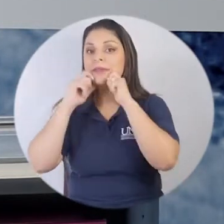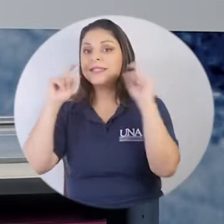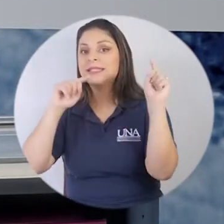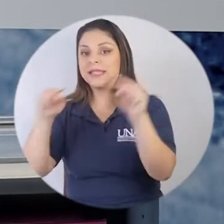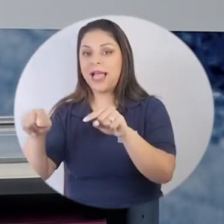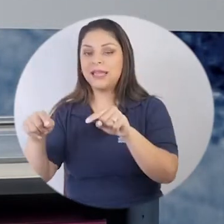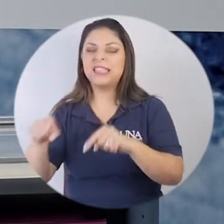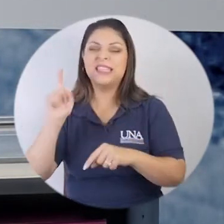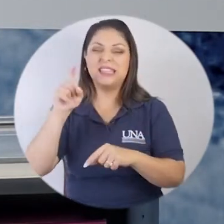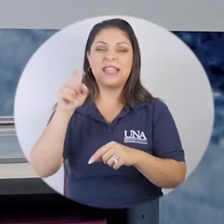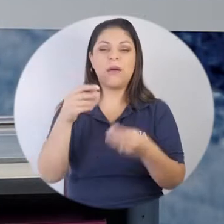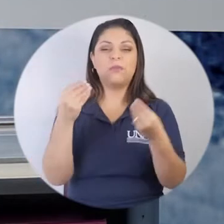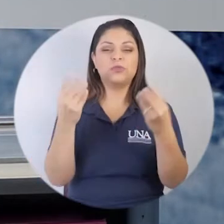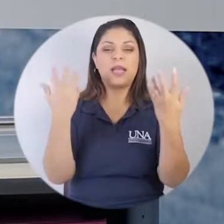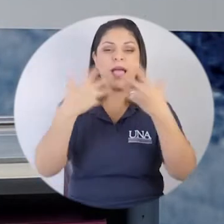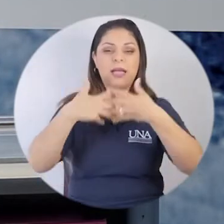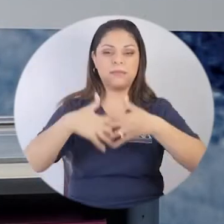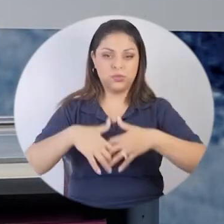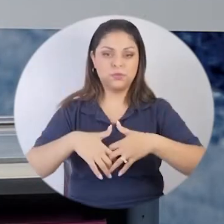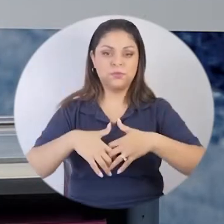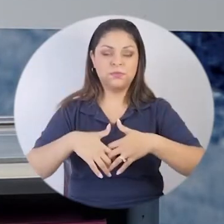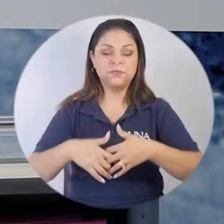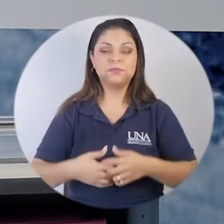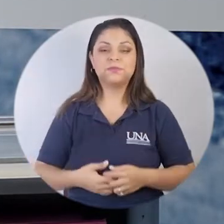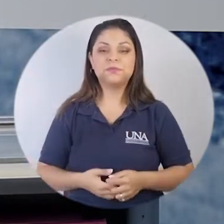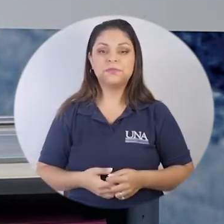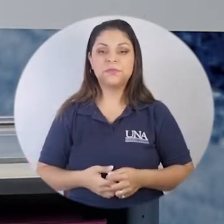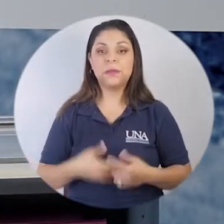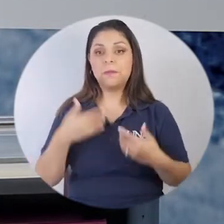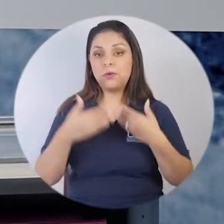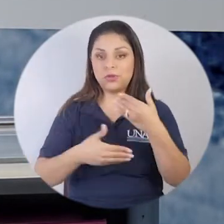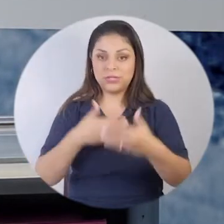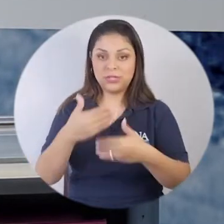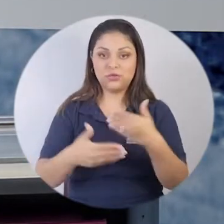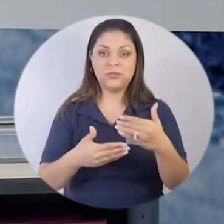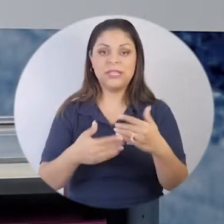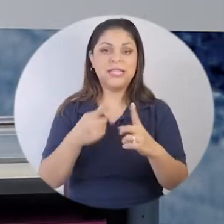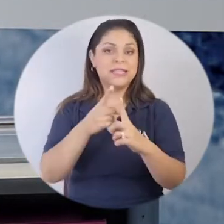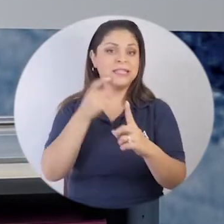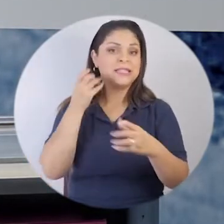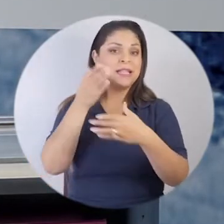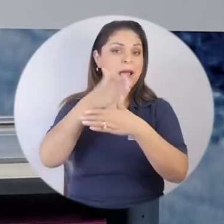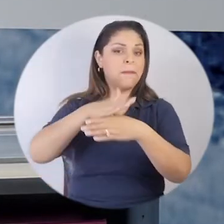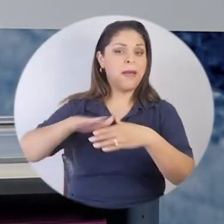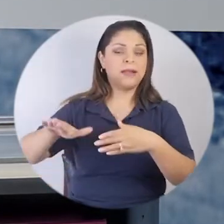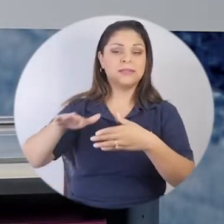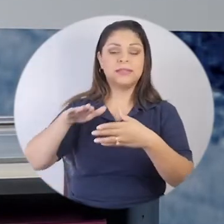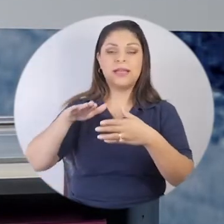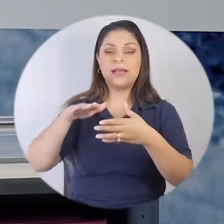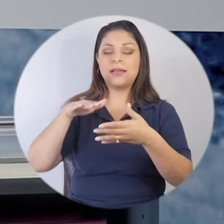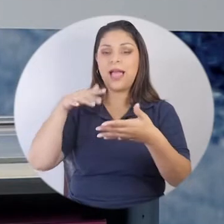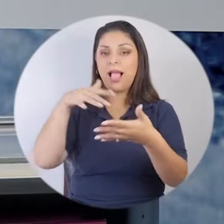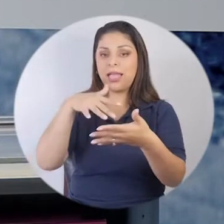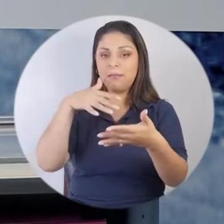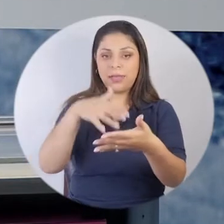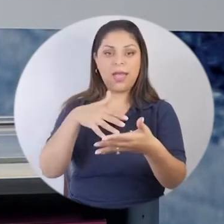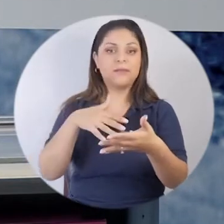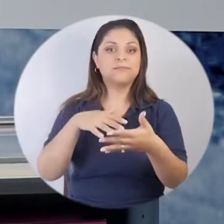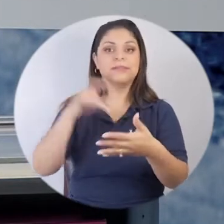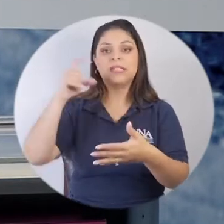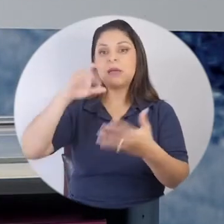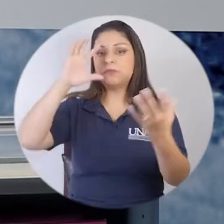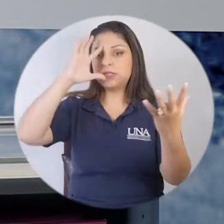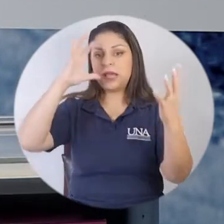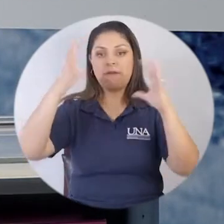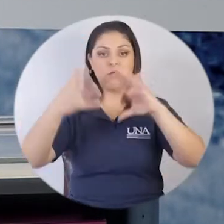requirió mucha adaptación, ¿verdad? En los diferentes procesos, ¿verdad? Si lo pensamos desde la parte académica, pues transformar, ¿verdad?